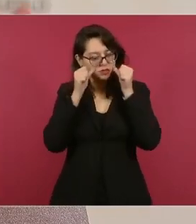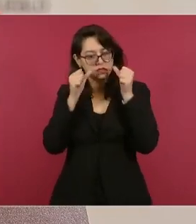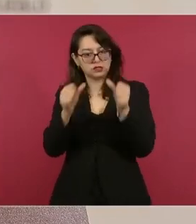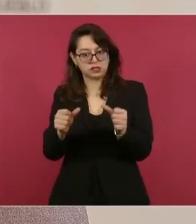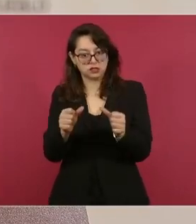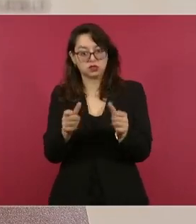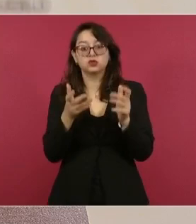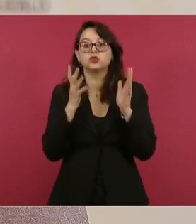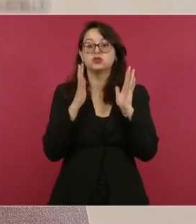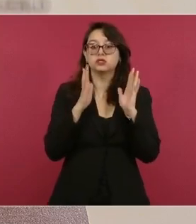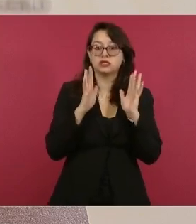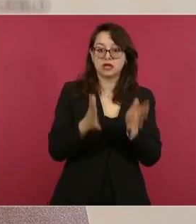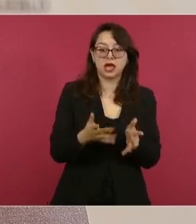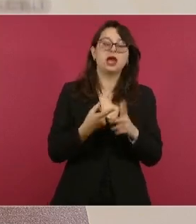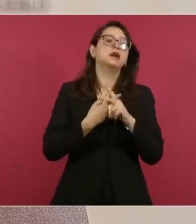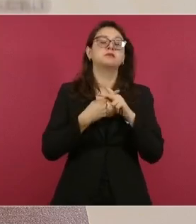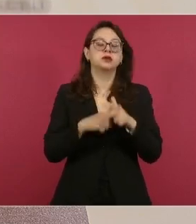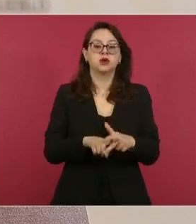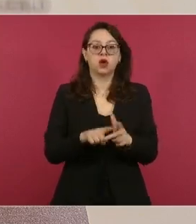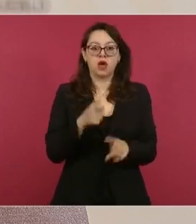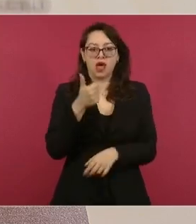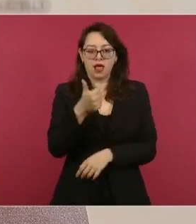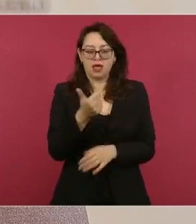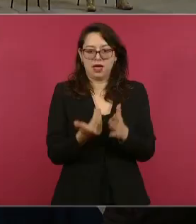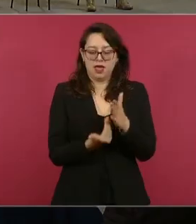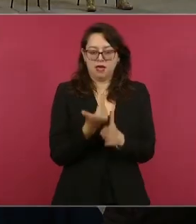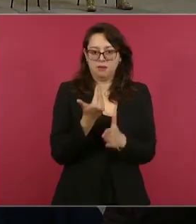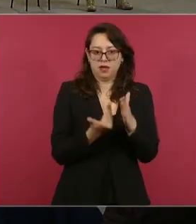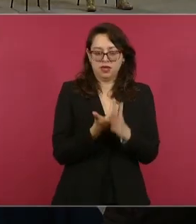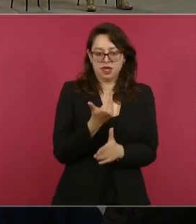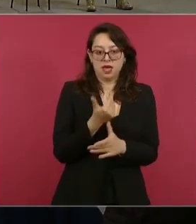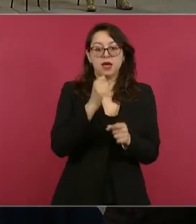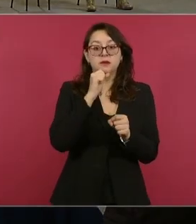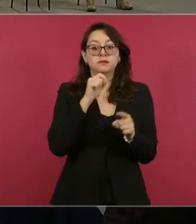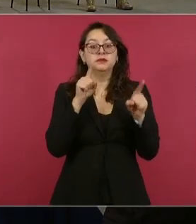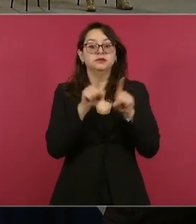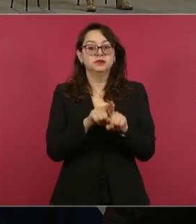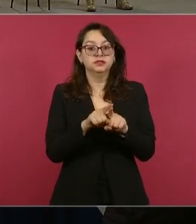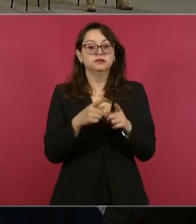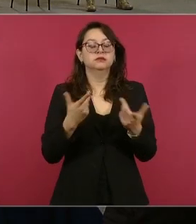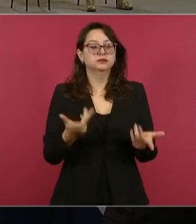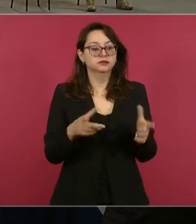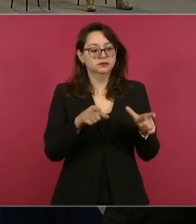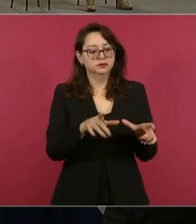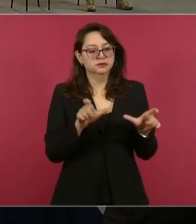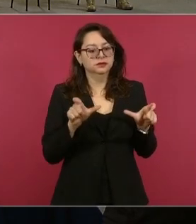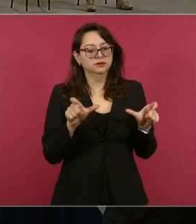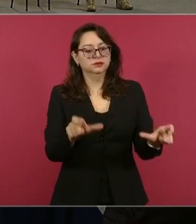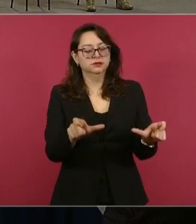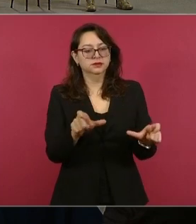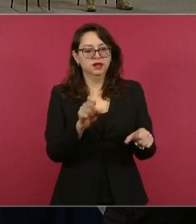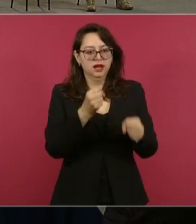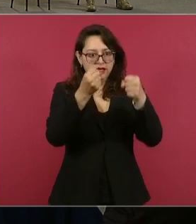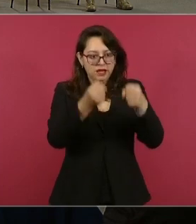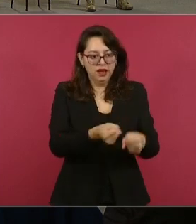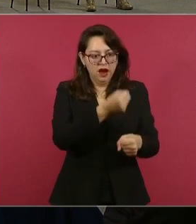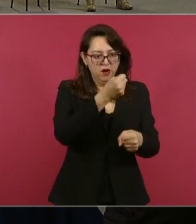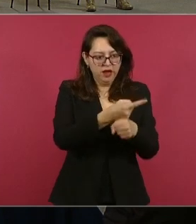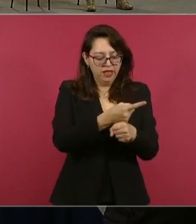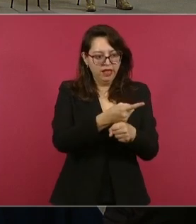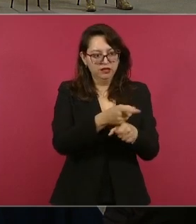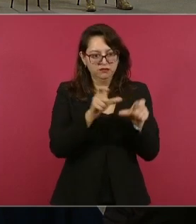están establecidos ahí. Igualmente se mandó un grupo para darle seguridad al aeropuerto, porque el aeropuerto no tenía